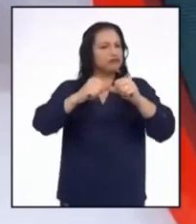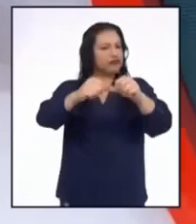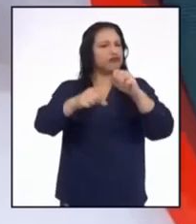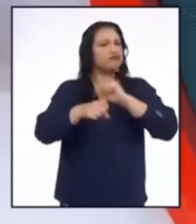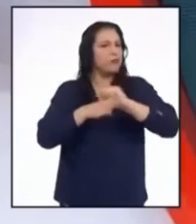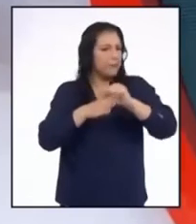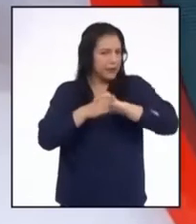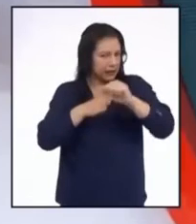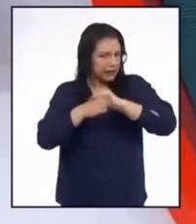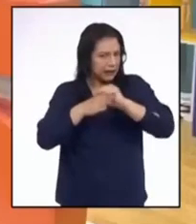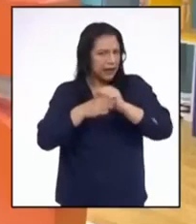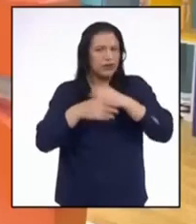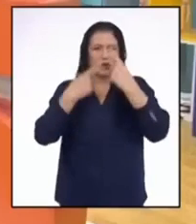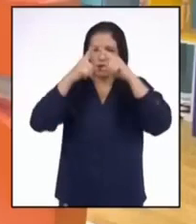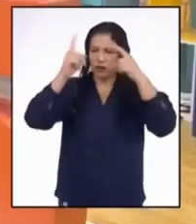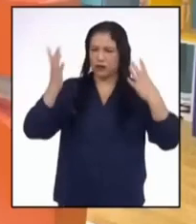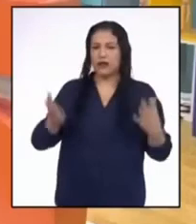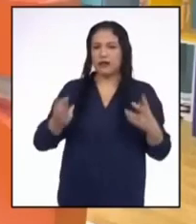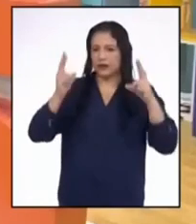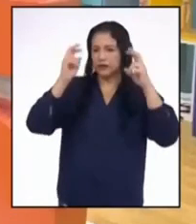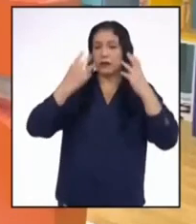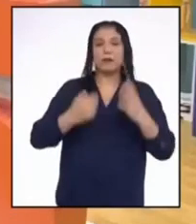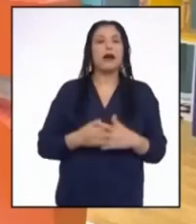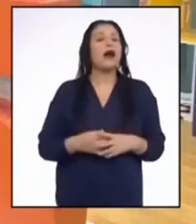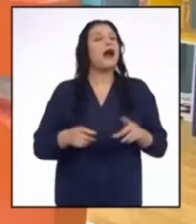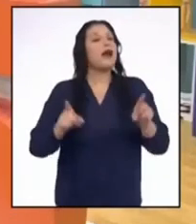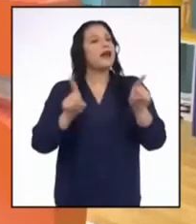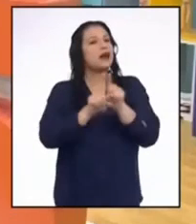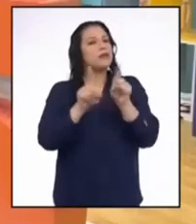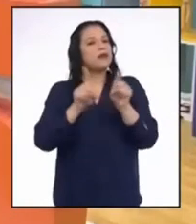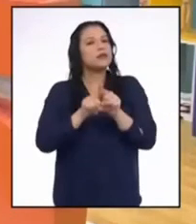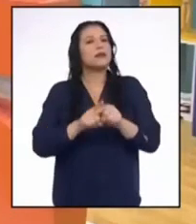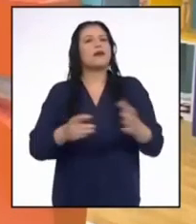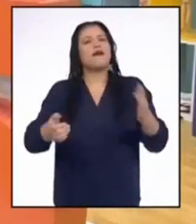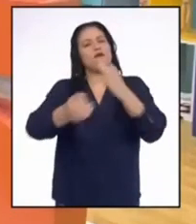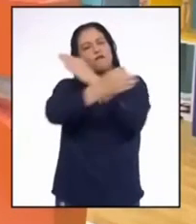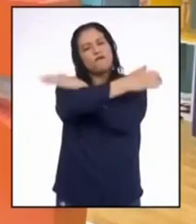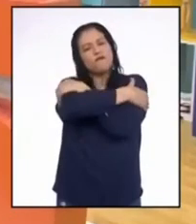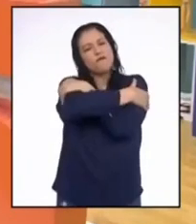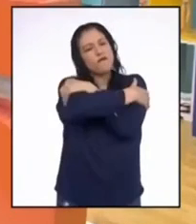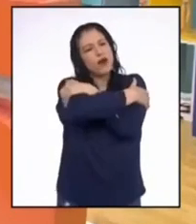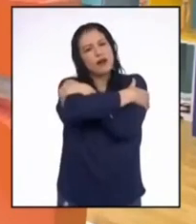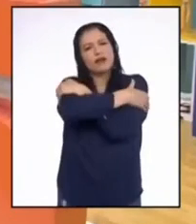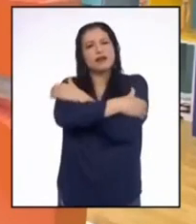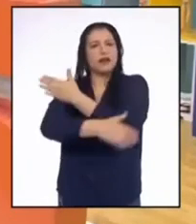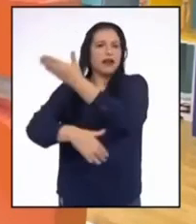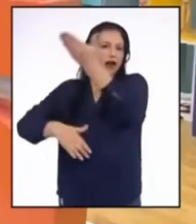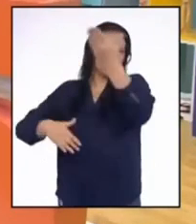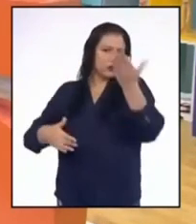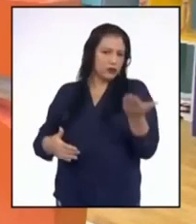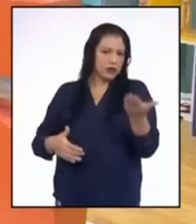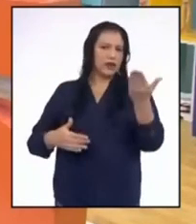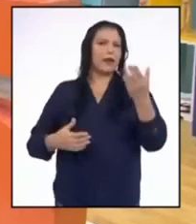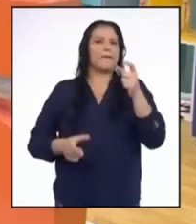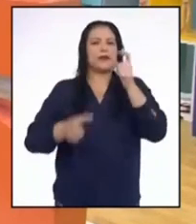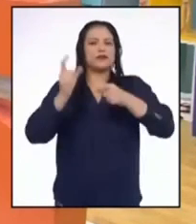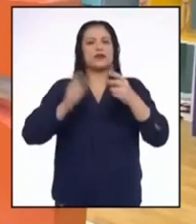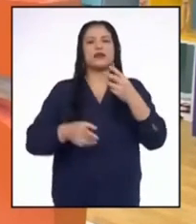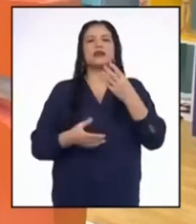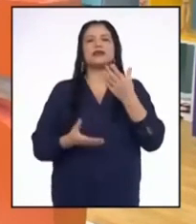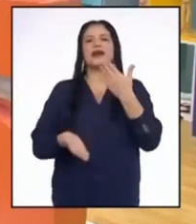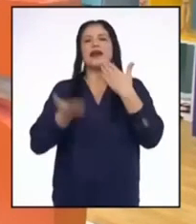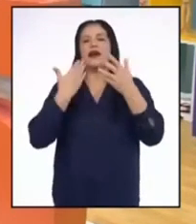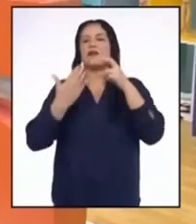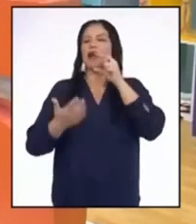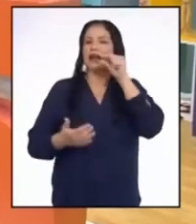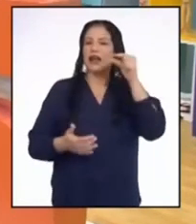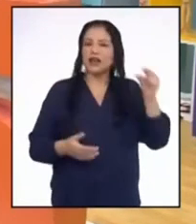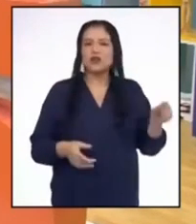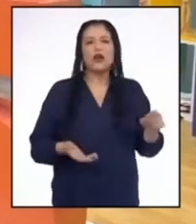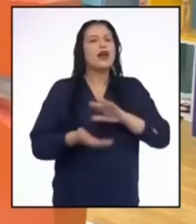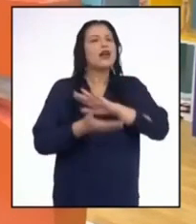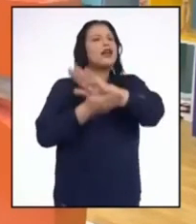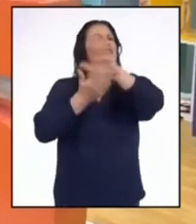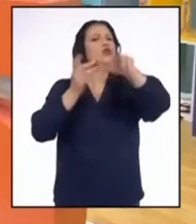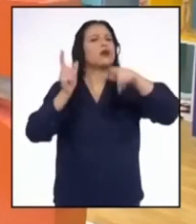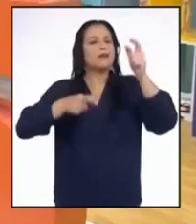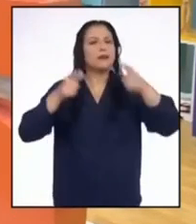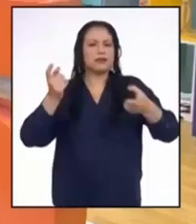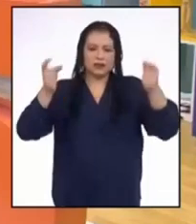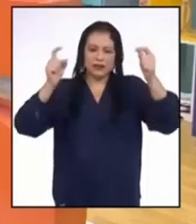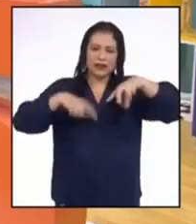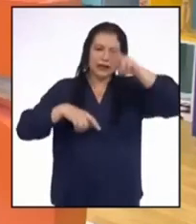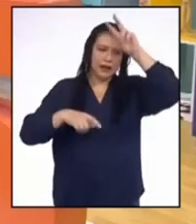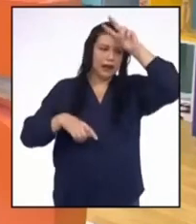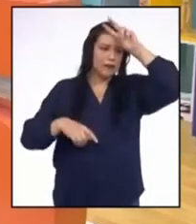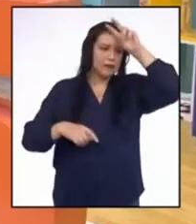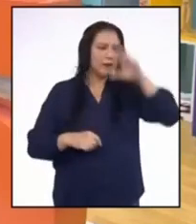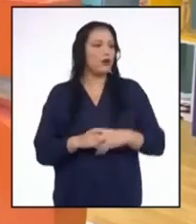en diferentes campos. Y como siempre, un fuertísimo abrazo a todos mis hermanos quechuahablantes y a todas las personas de nuestro querido país.